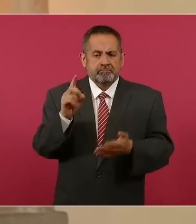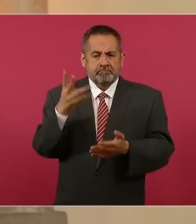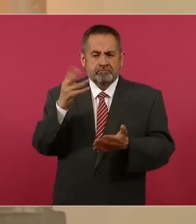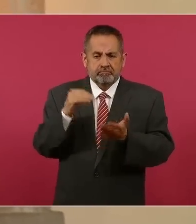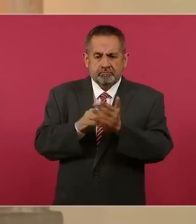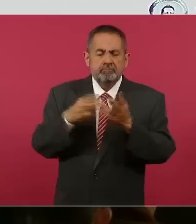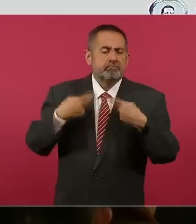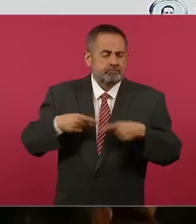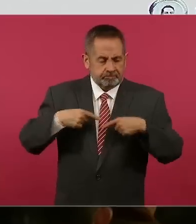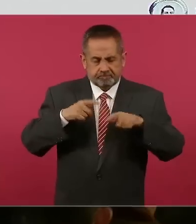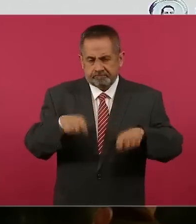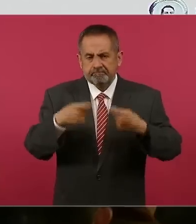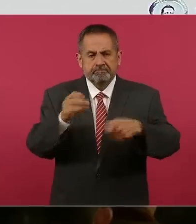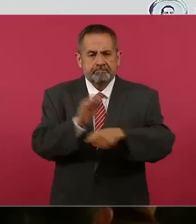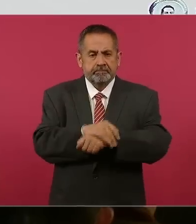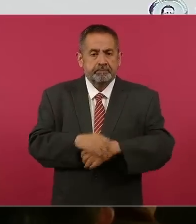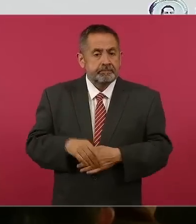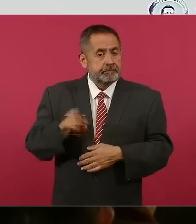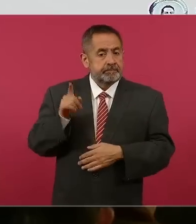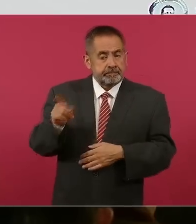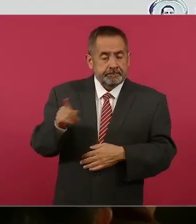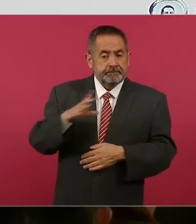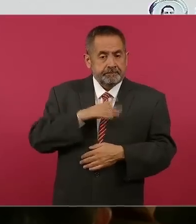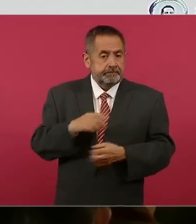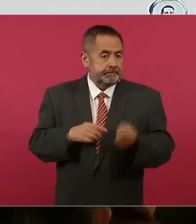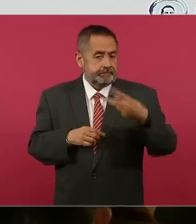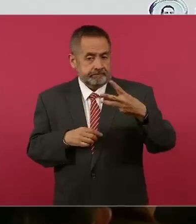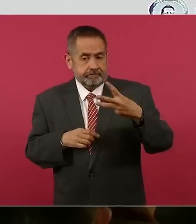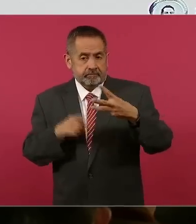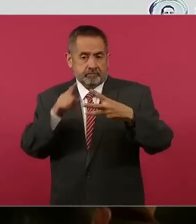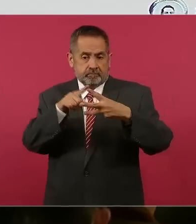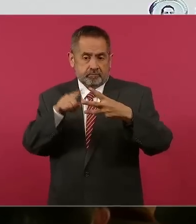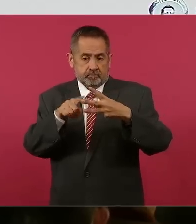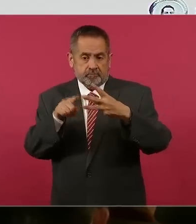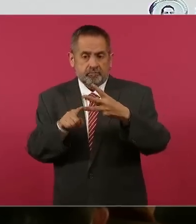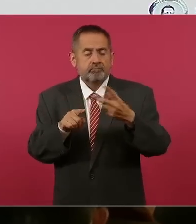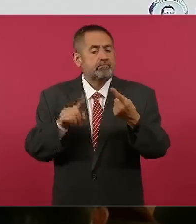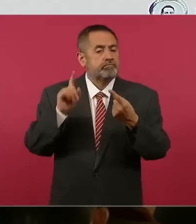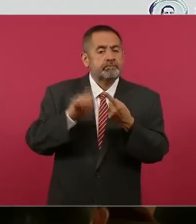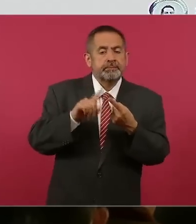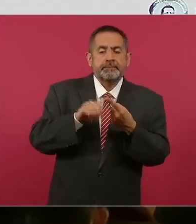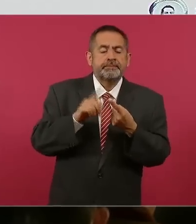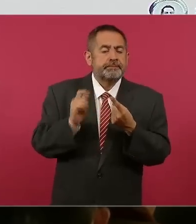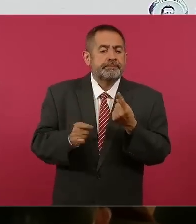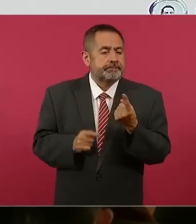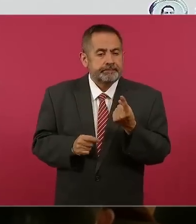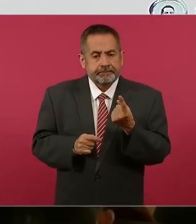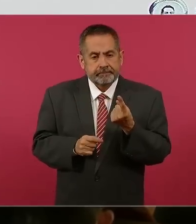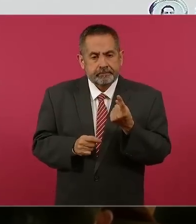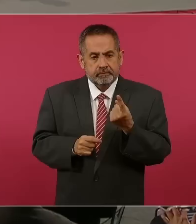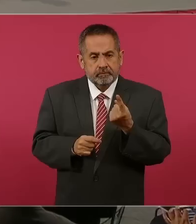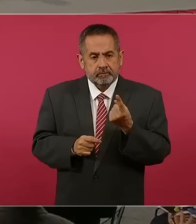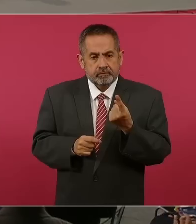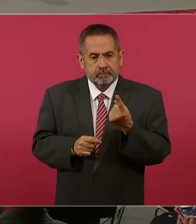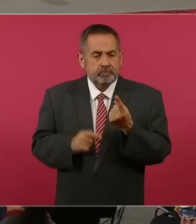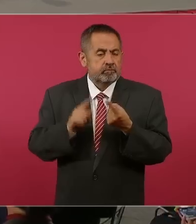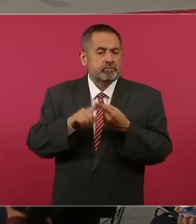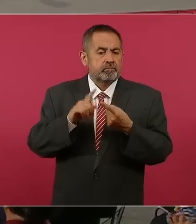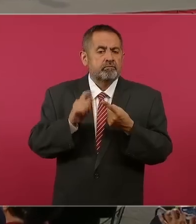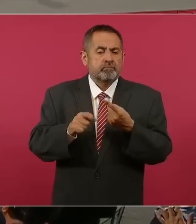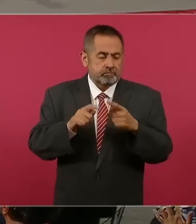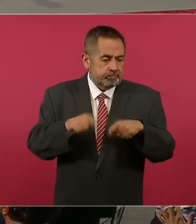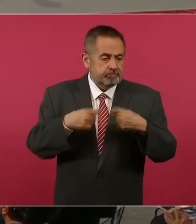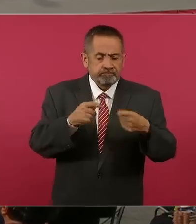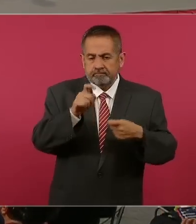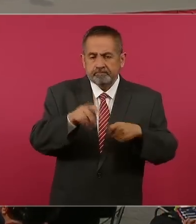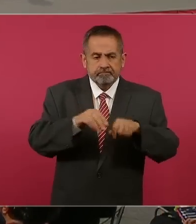habitantes. Este acueducto tiene 3 principales componentes. El primero de ellos es el acueducto donde se va a trasladar